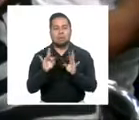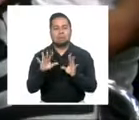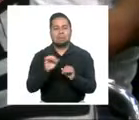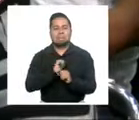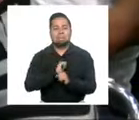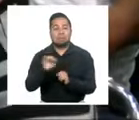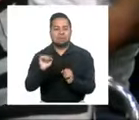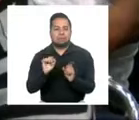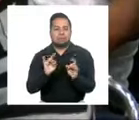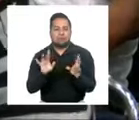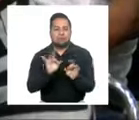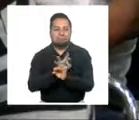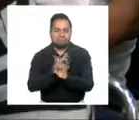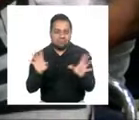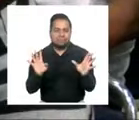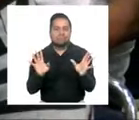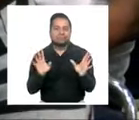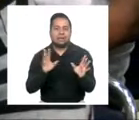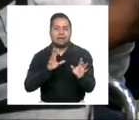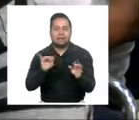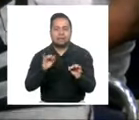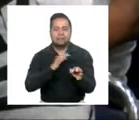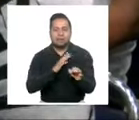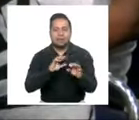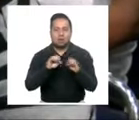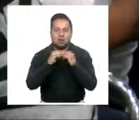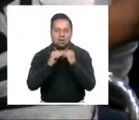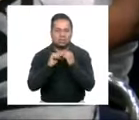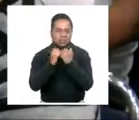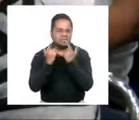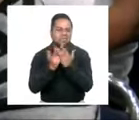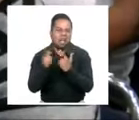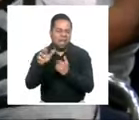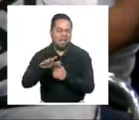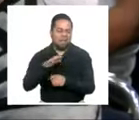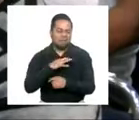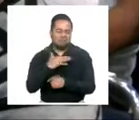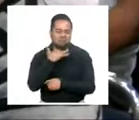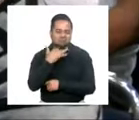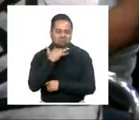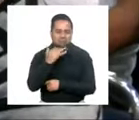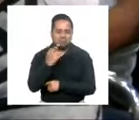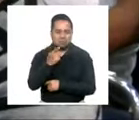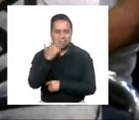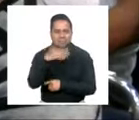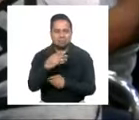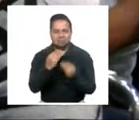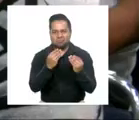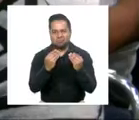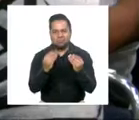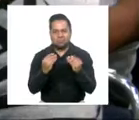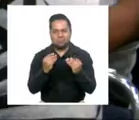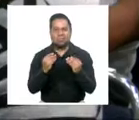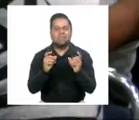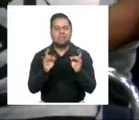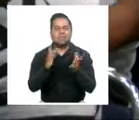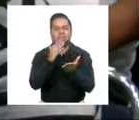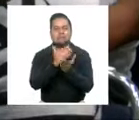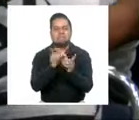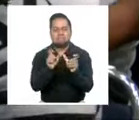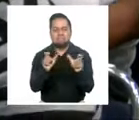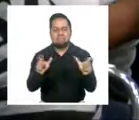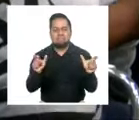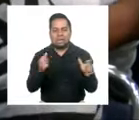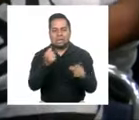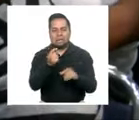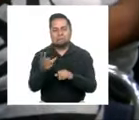esta situación que se vive en torno a las organizaciones sociales, que incluso muchas de ellas han bloqueado por algunos